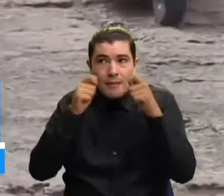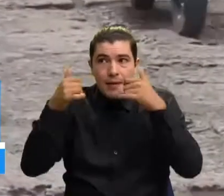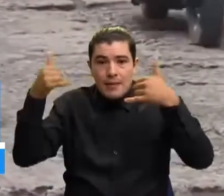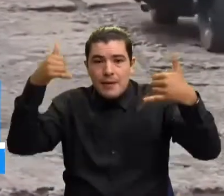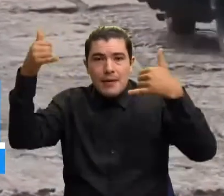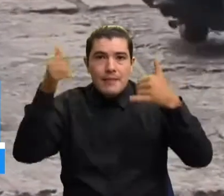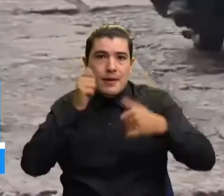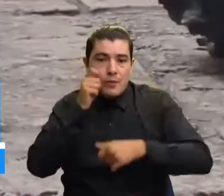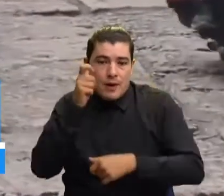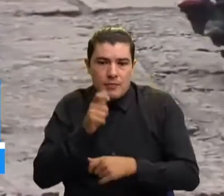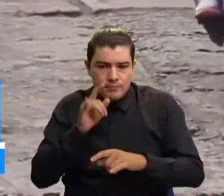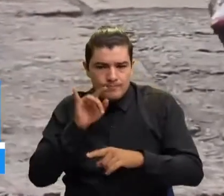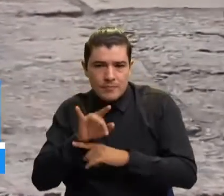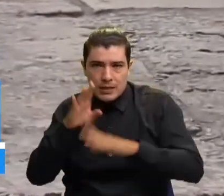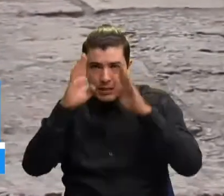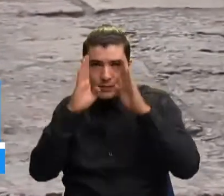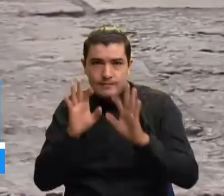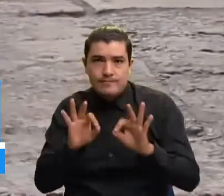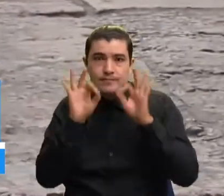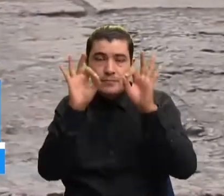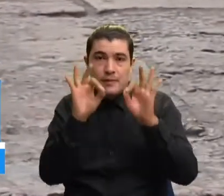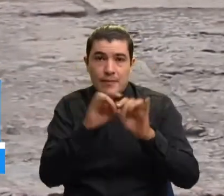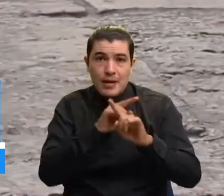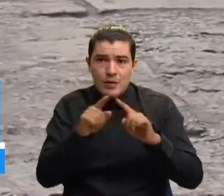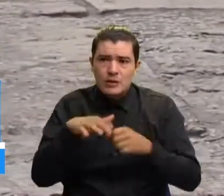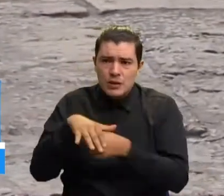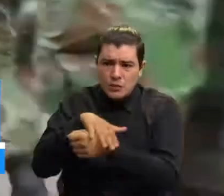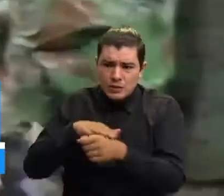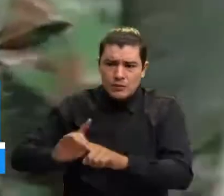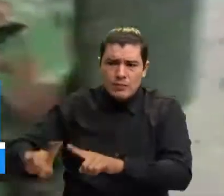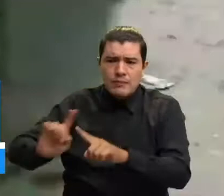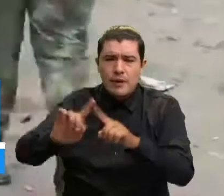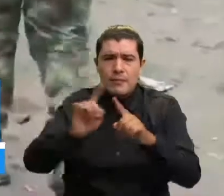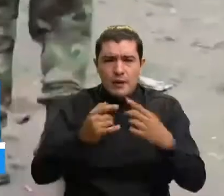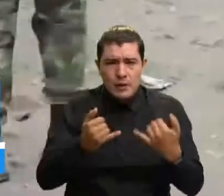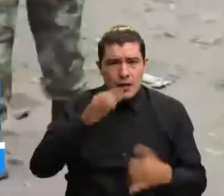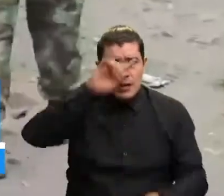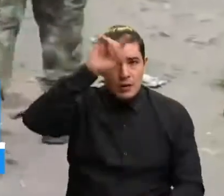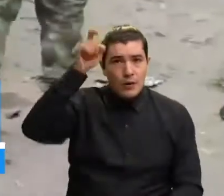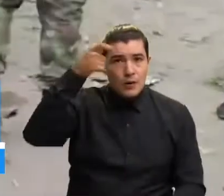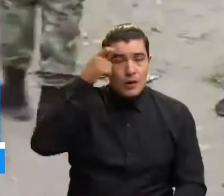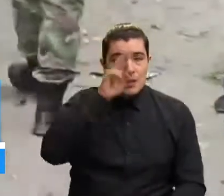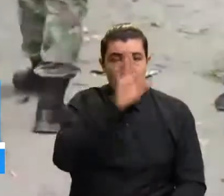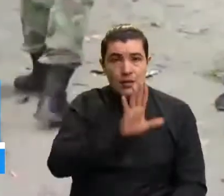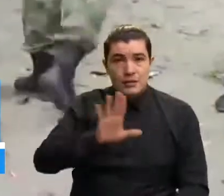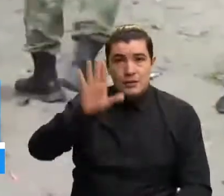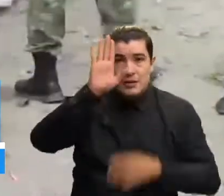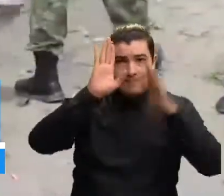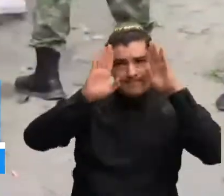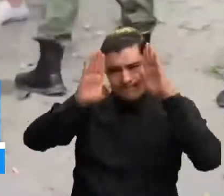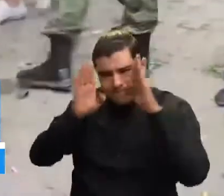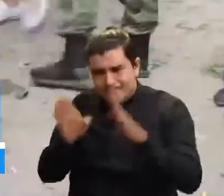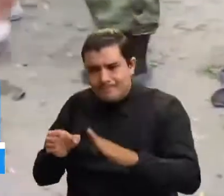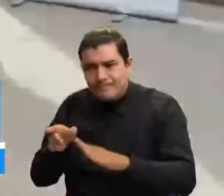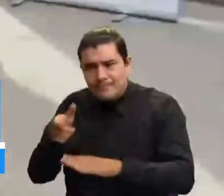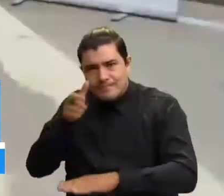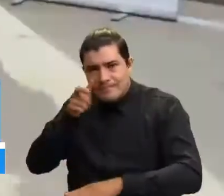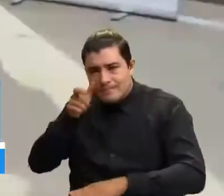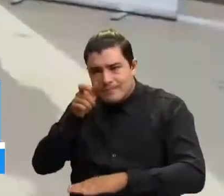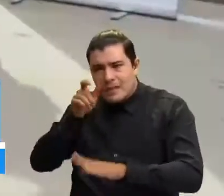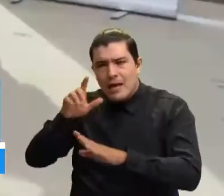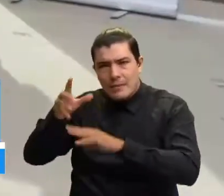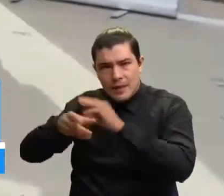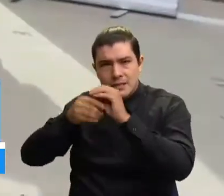tenemos. Pero debido a todos estos hechos, el municipio se ha convertido en prioridad para el gobierno nacional, por lo que se ha implementado un sinnúmero